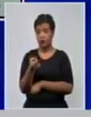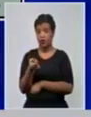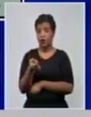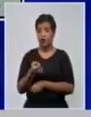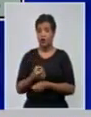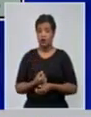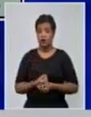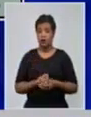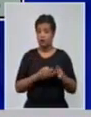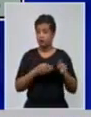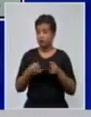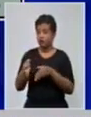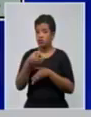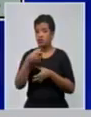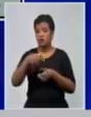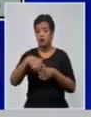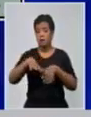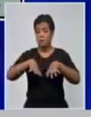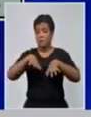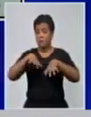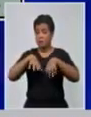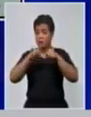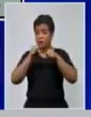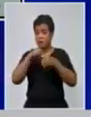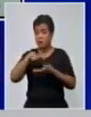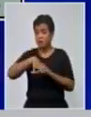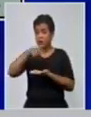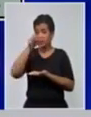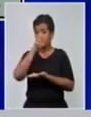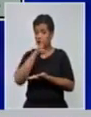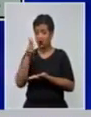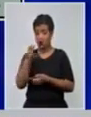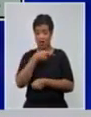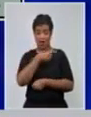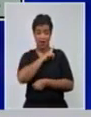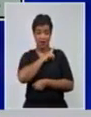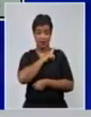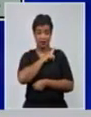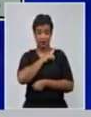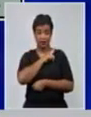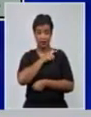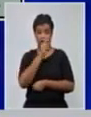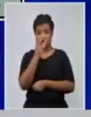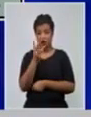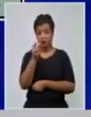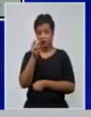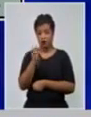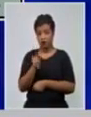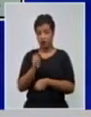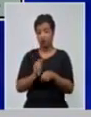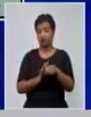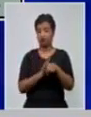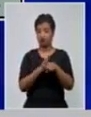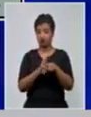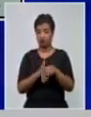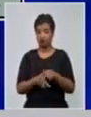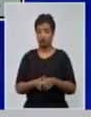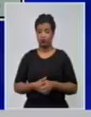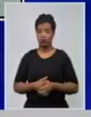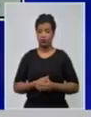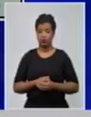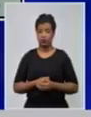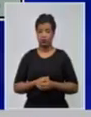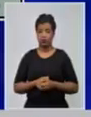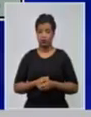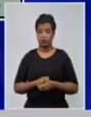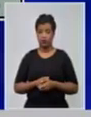municipio Plaza de la Revolución, pues se diagnostican ayer 3 casos con COVID-19. Hay